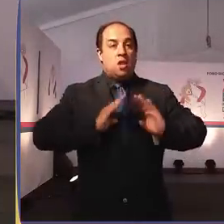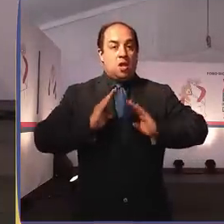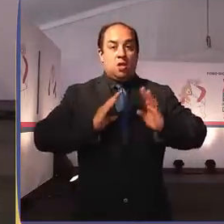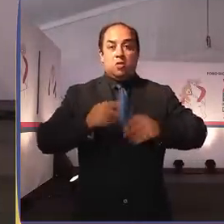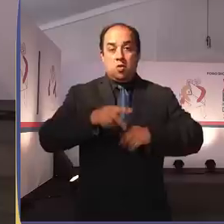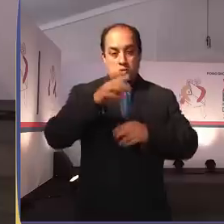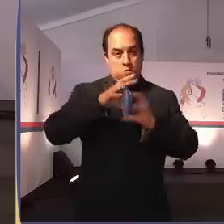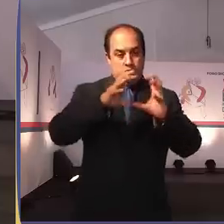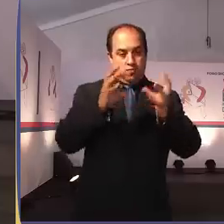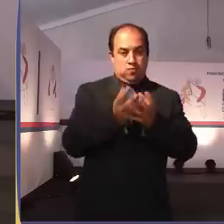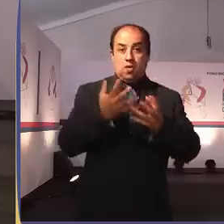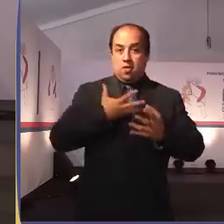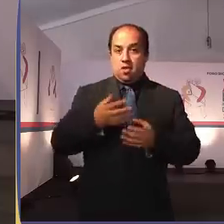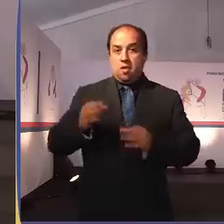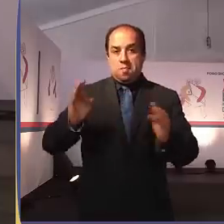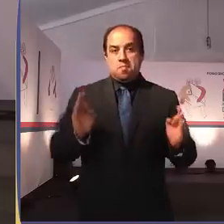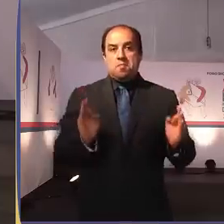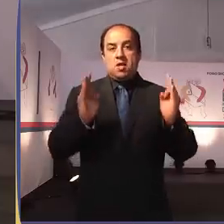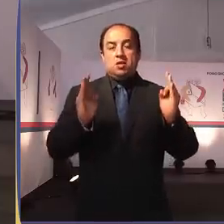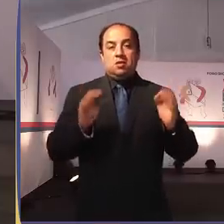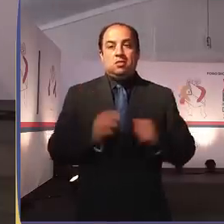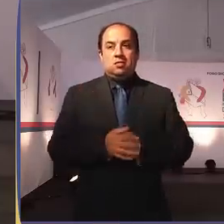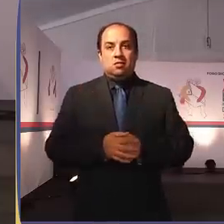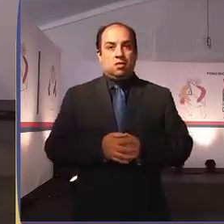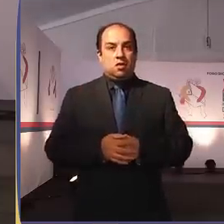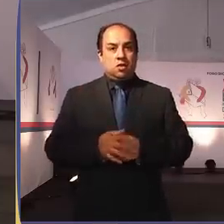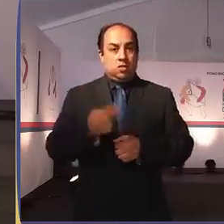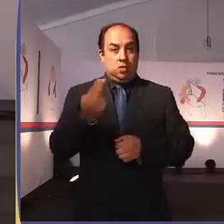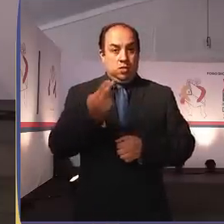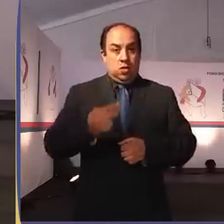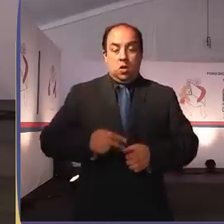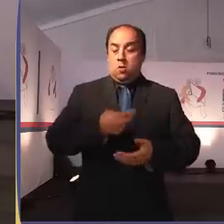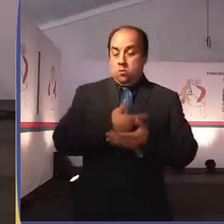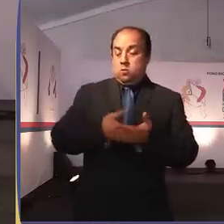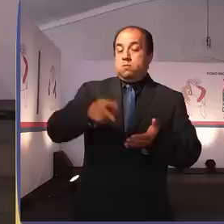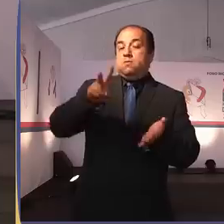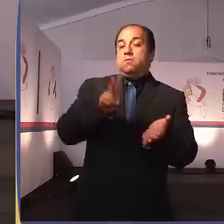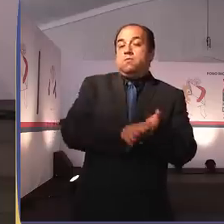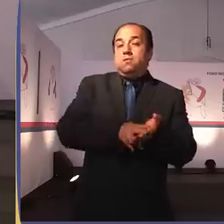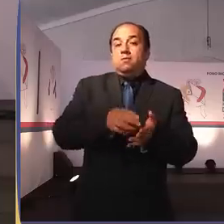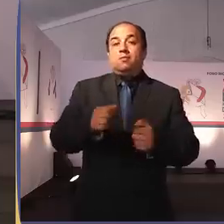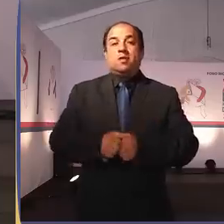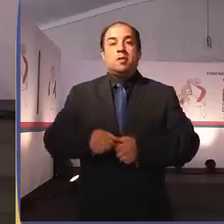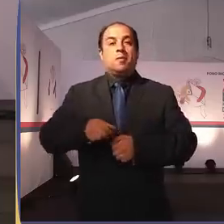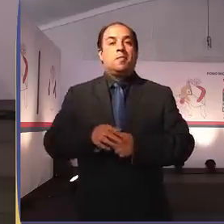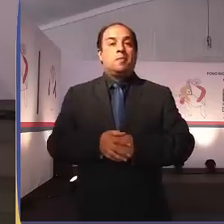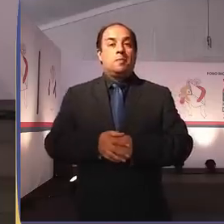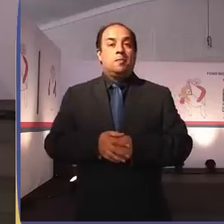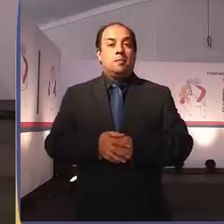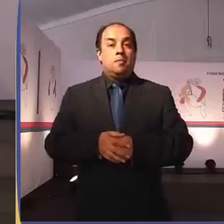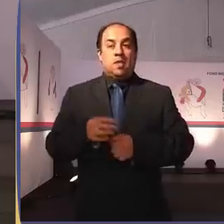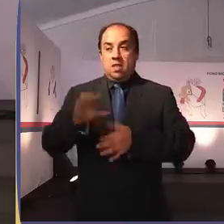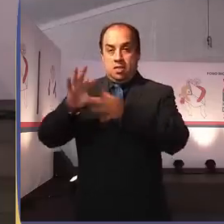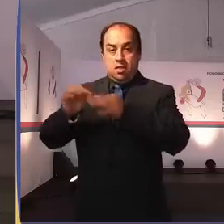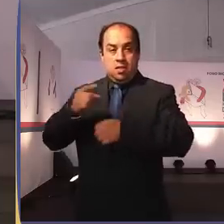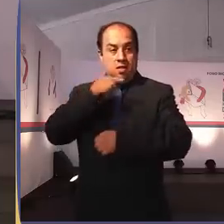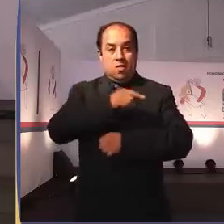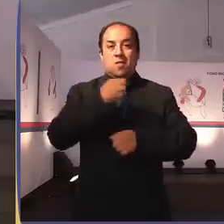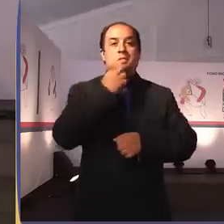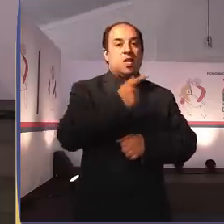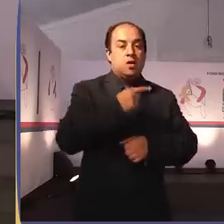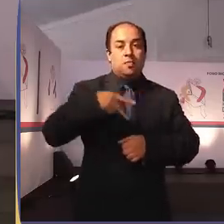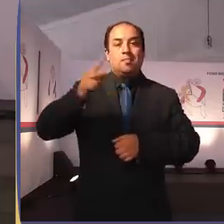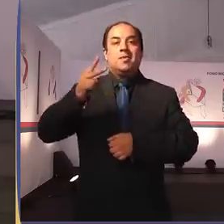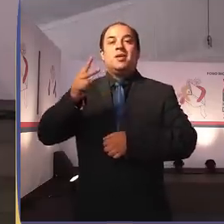para decirle a alguien que va a combatir que los de enfrente son los mejores, pero nosotros somos los mejores hijos de